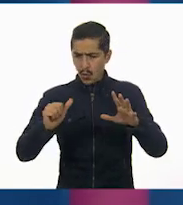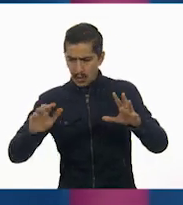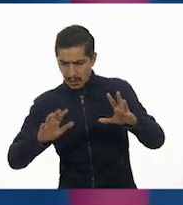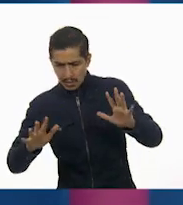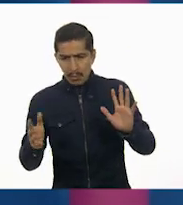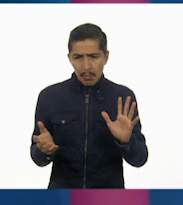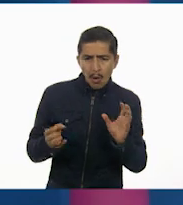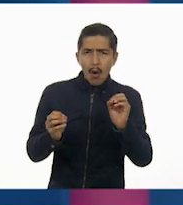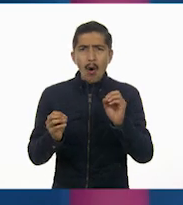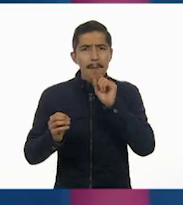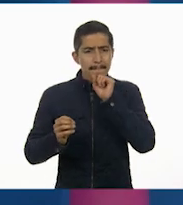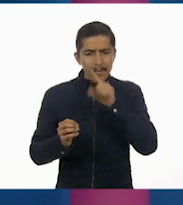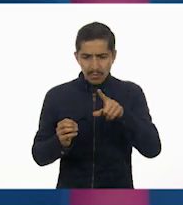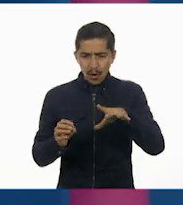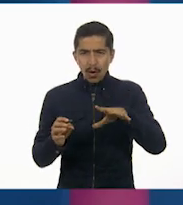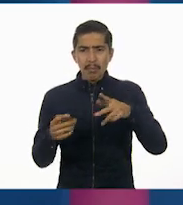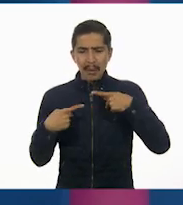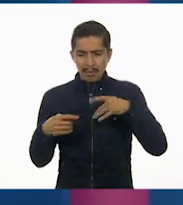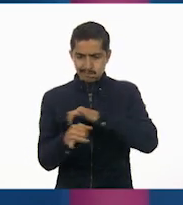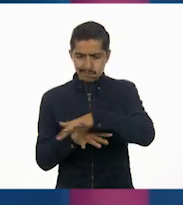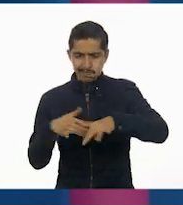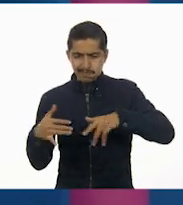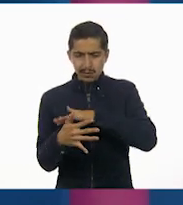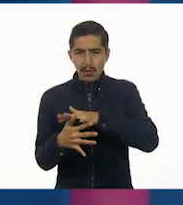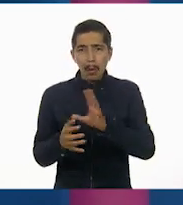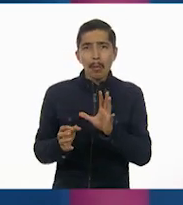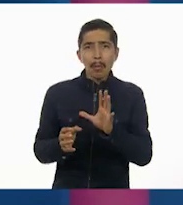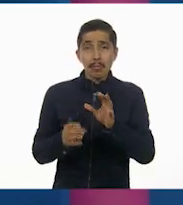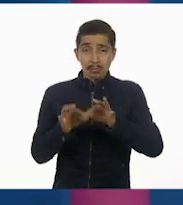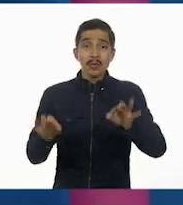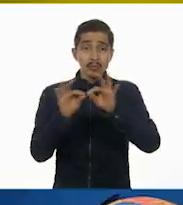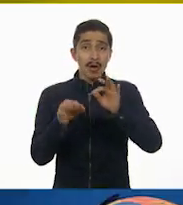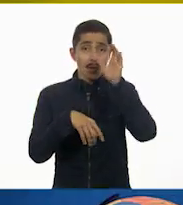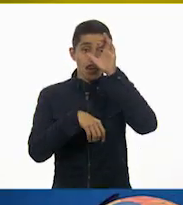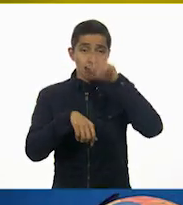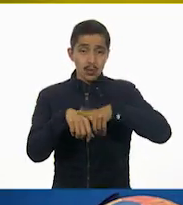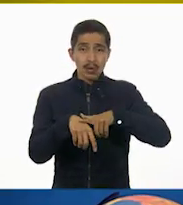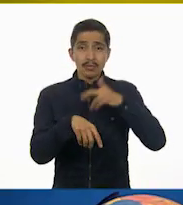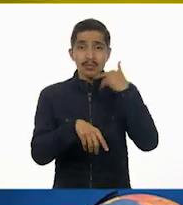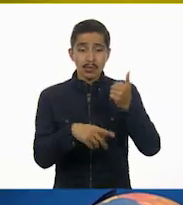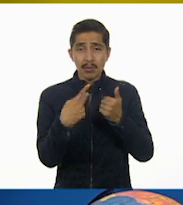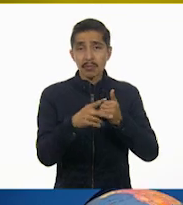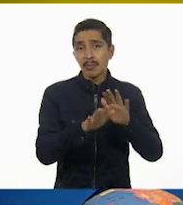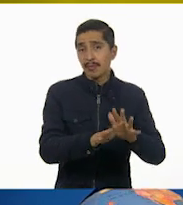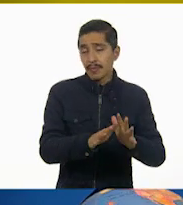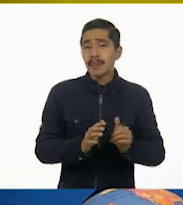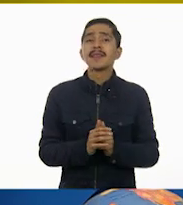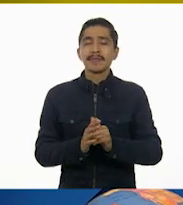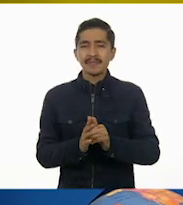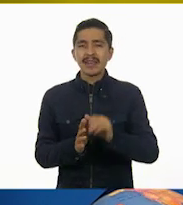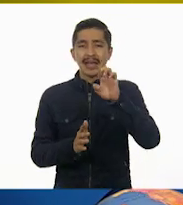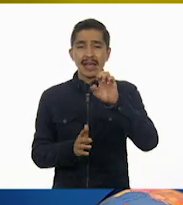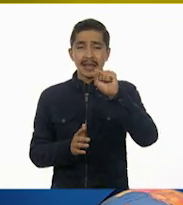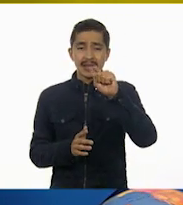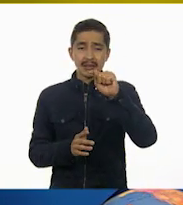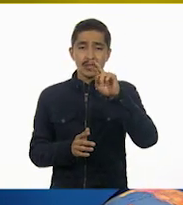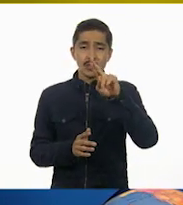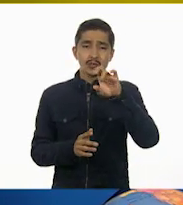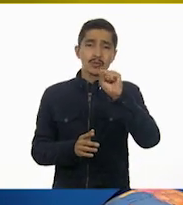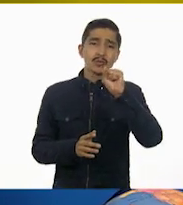mezcla de ambos, pero sin duda fueron muy importantes para la cultura romana. Los etruscos, así como los primeros pueblos